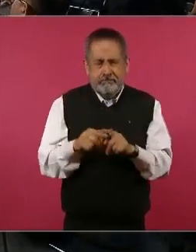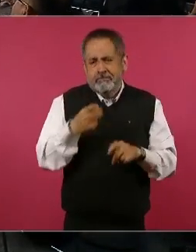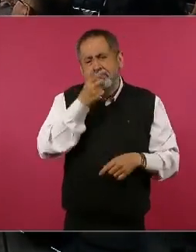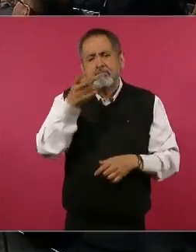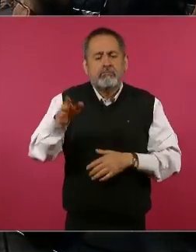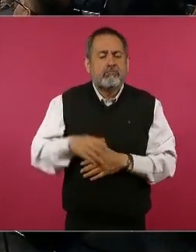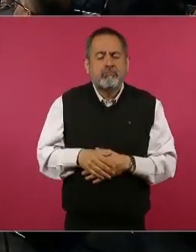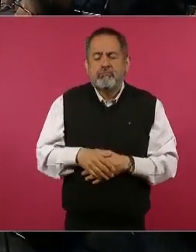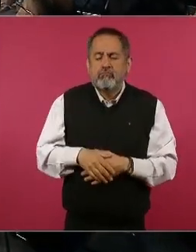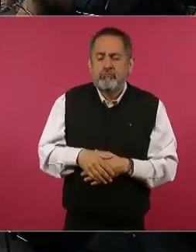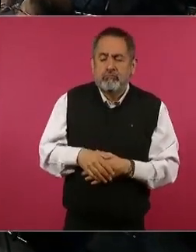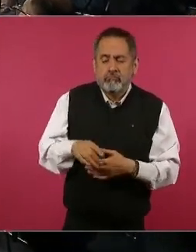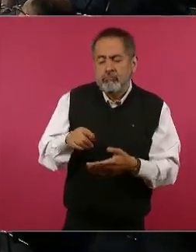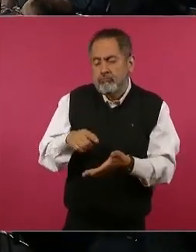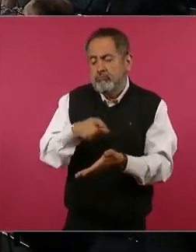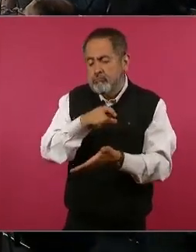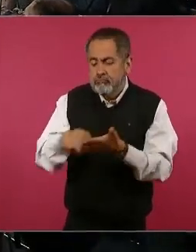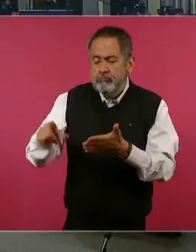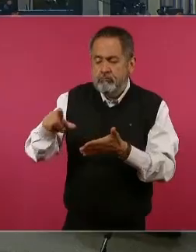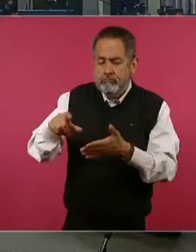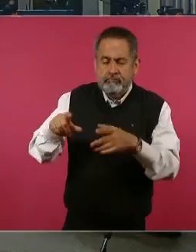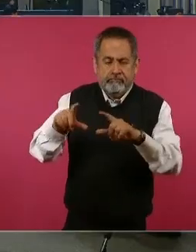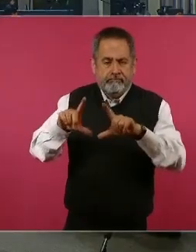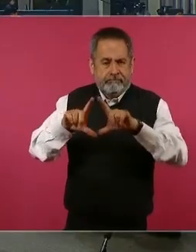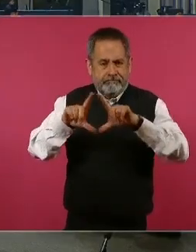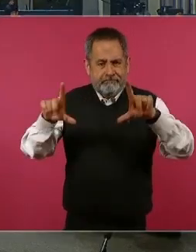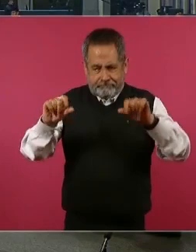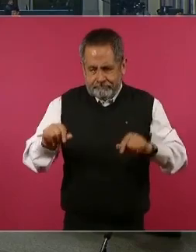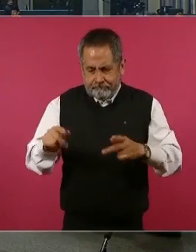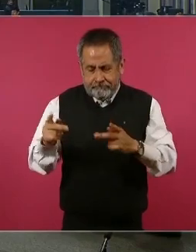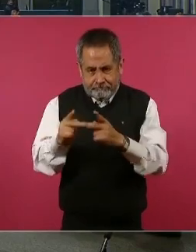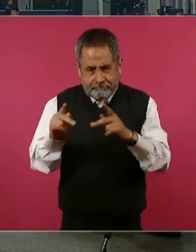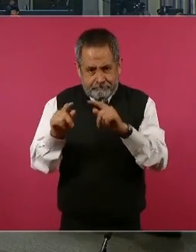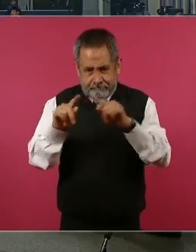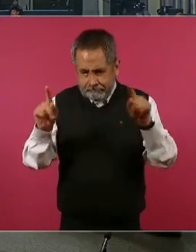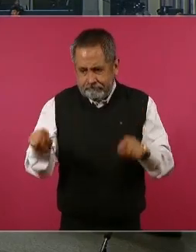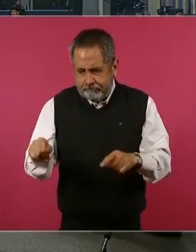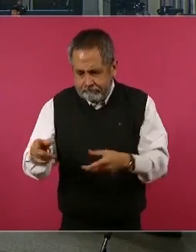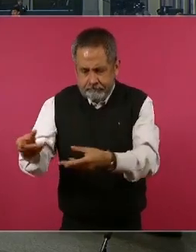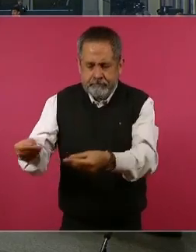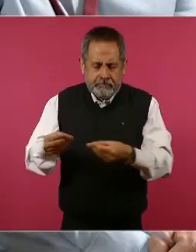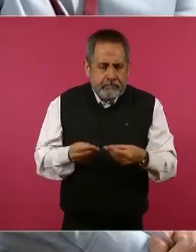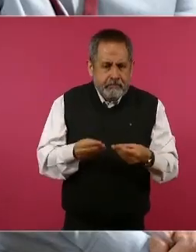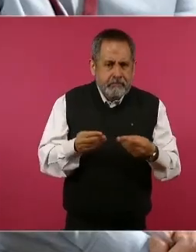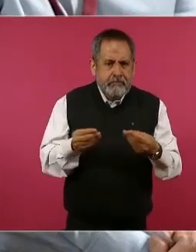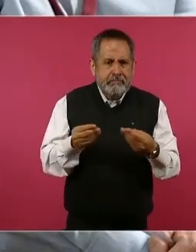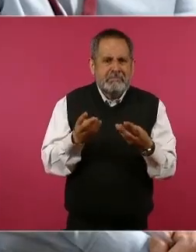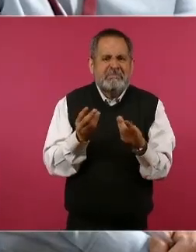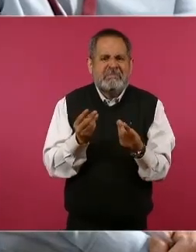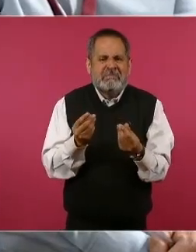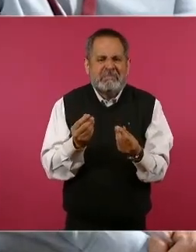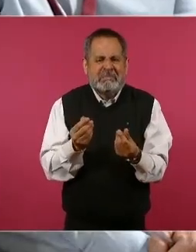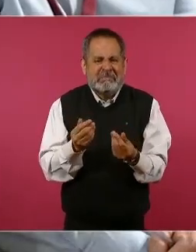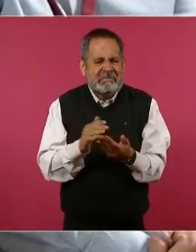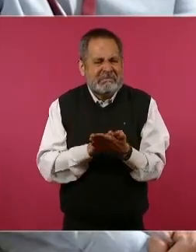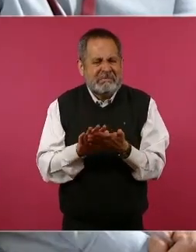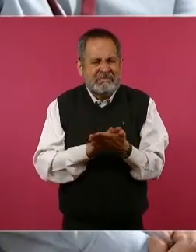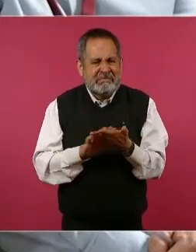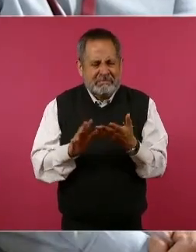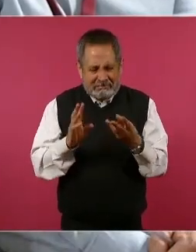adquirir y de realizar este trámite, pues las placas se han empezado a despintar, muchas se han tenido